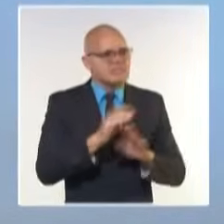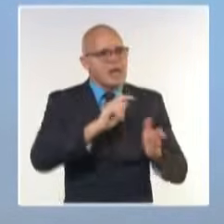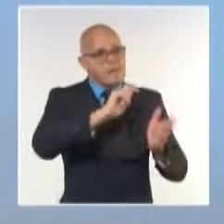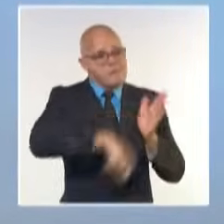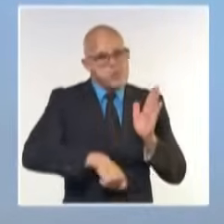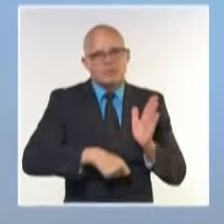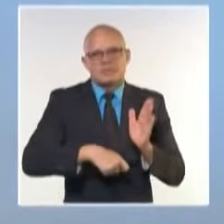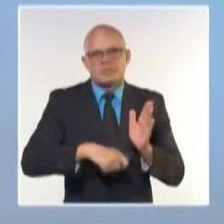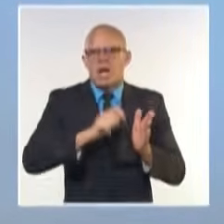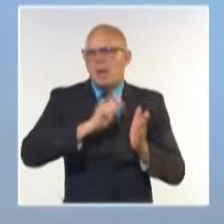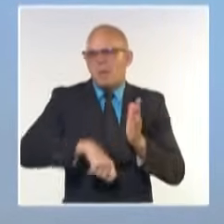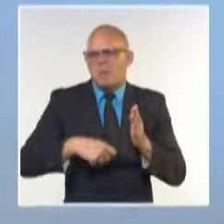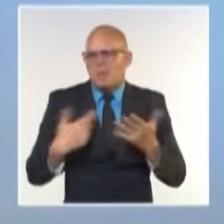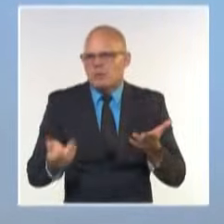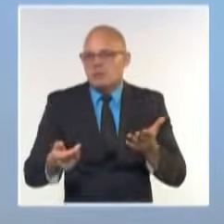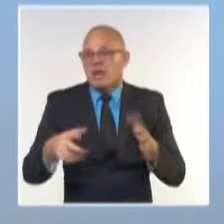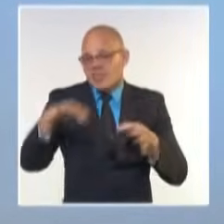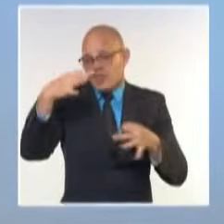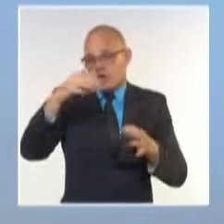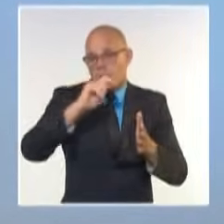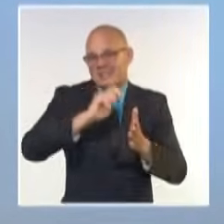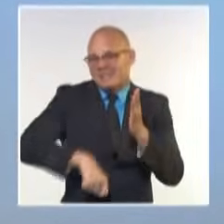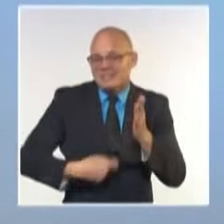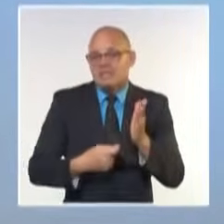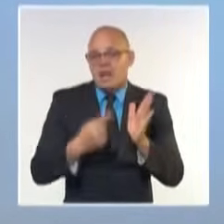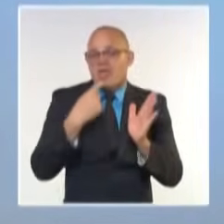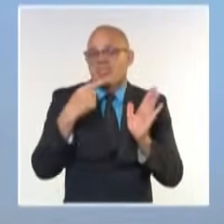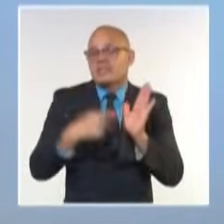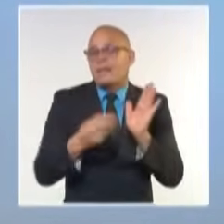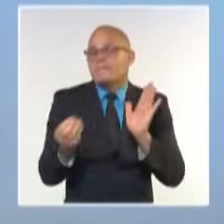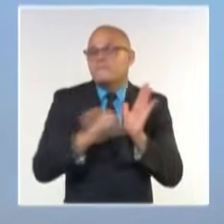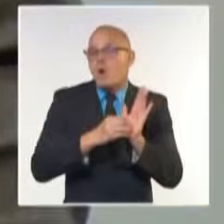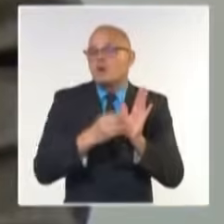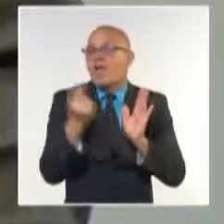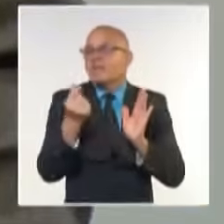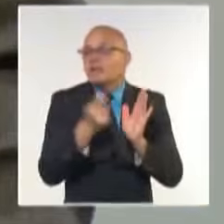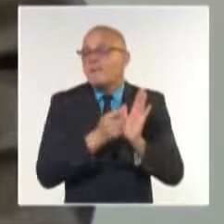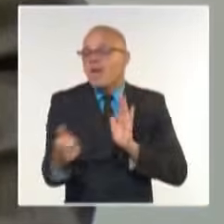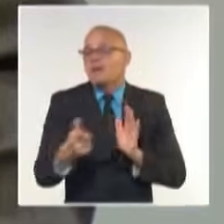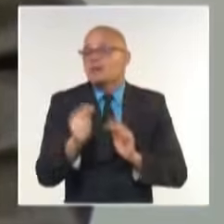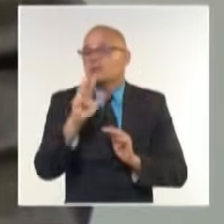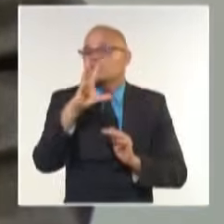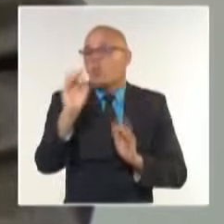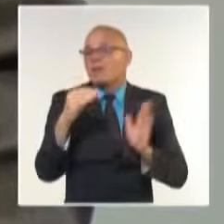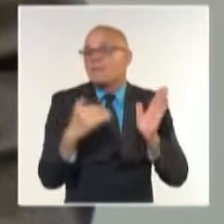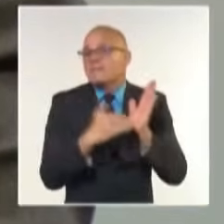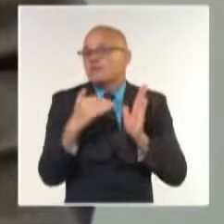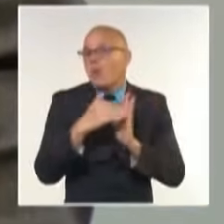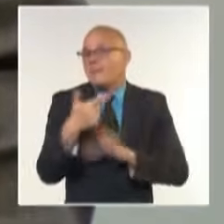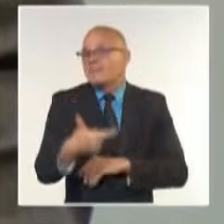¿Qué consistía? Pactaron un contrato por 50 millones y dentro de ese contrato un pago anticipado de